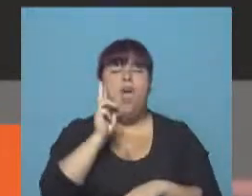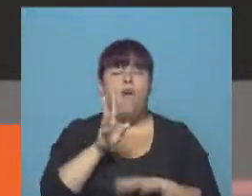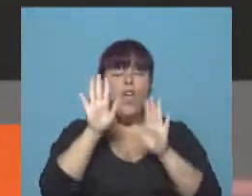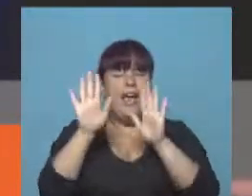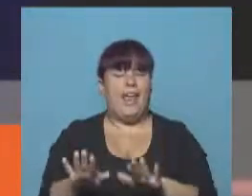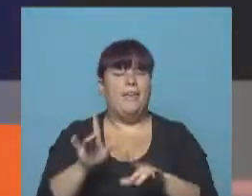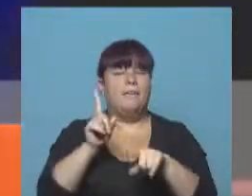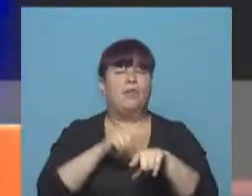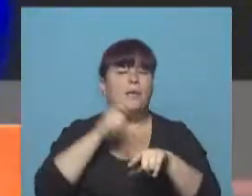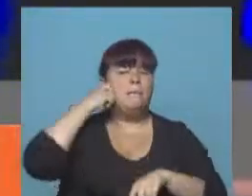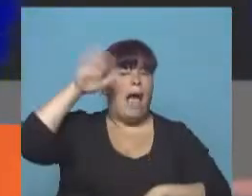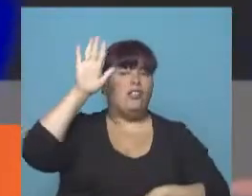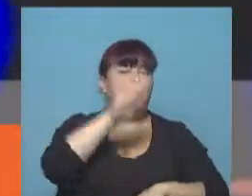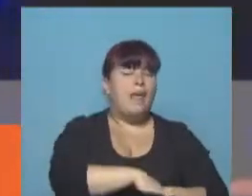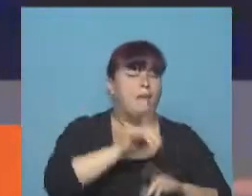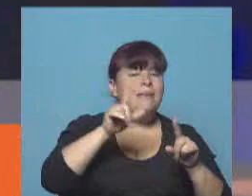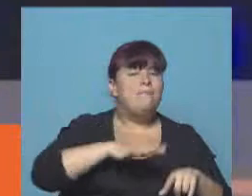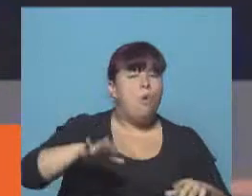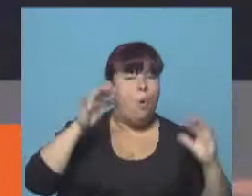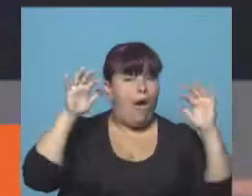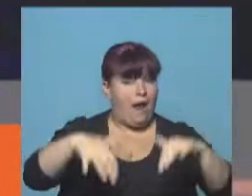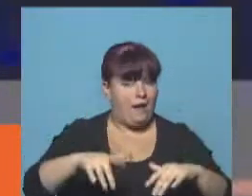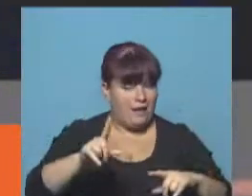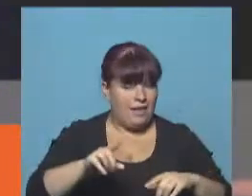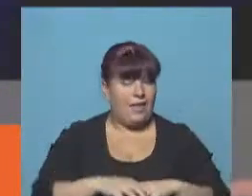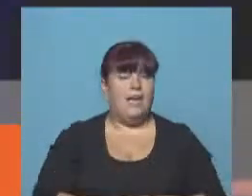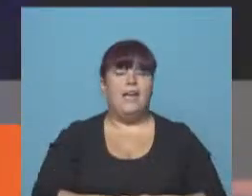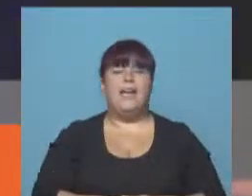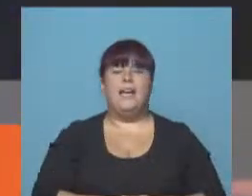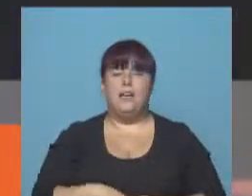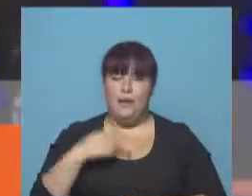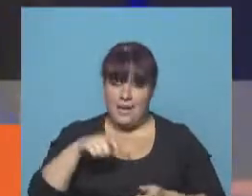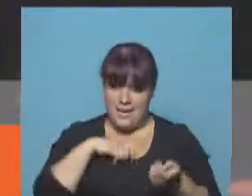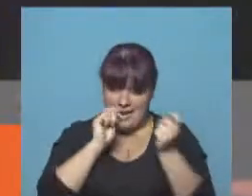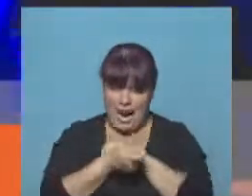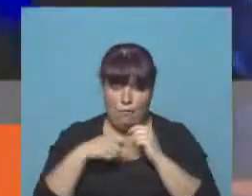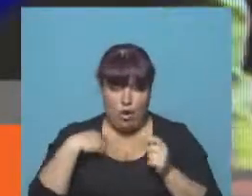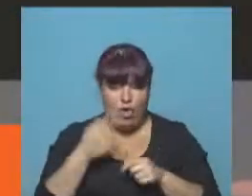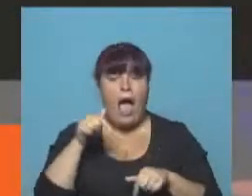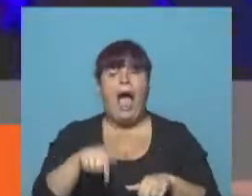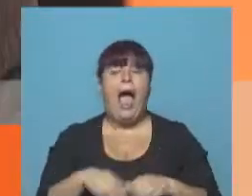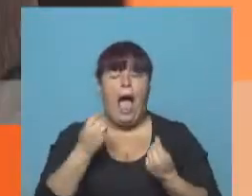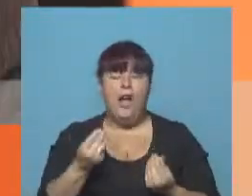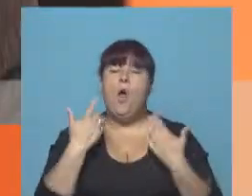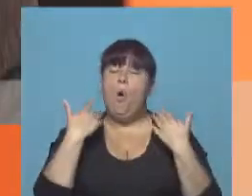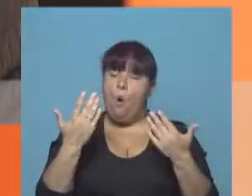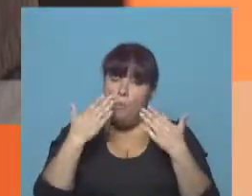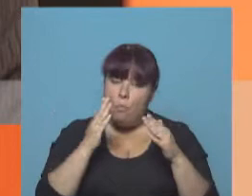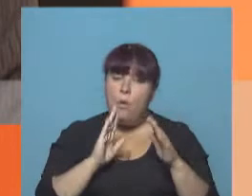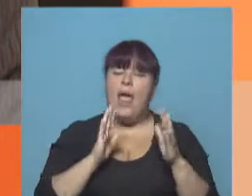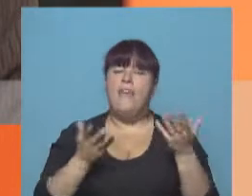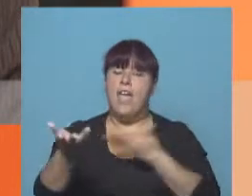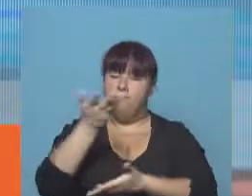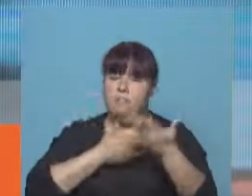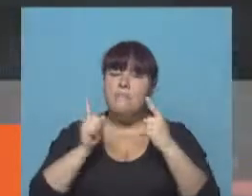permanencia simultánea de mayores y menores en el mismo lugar. La que estamos modificando nosotros. Lo que va a hacer ahora es permitir que puedan